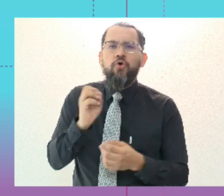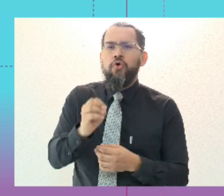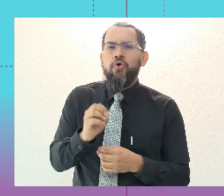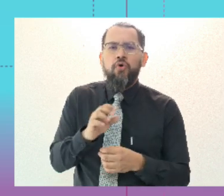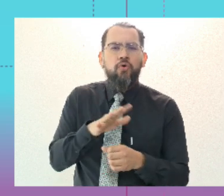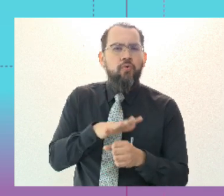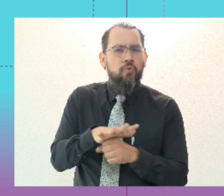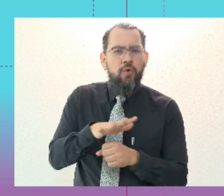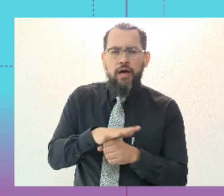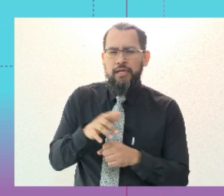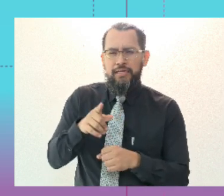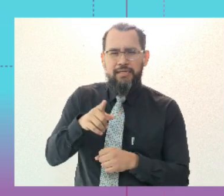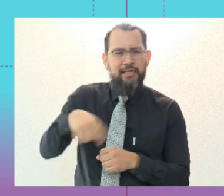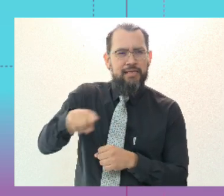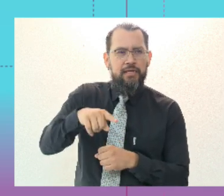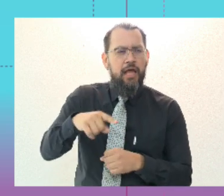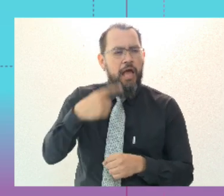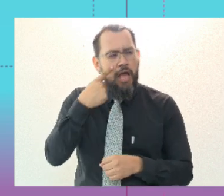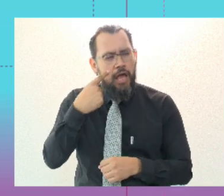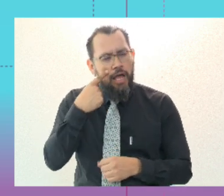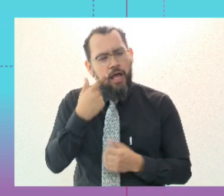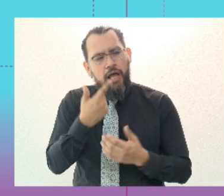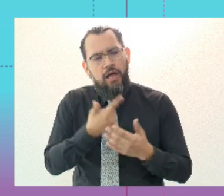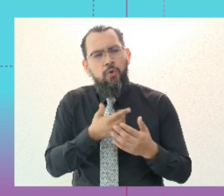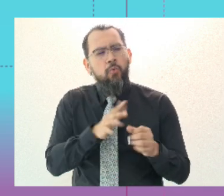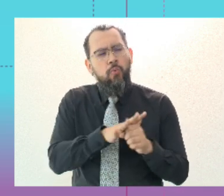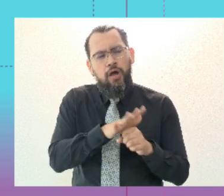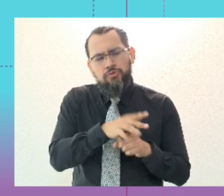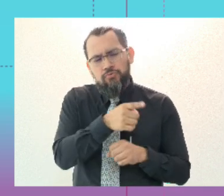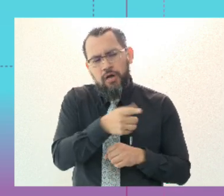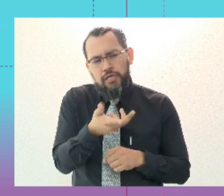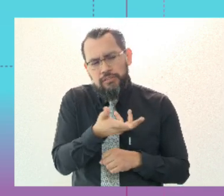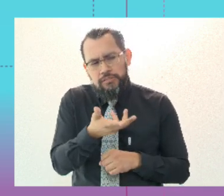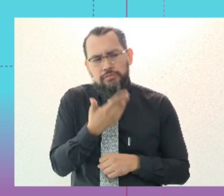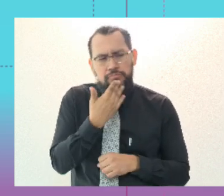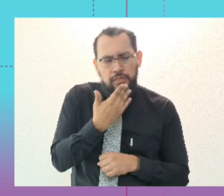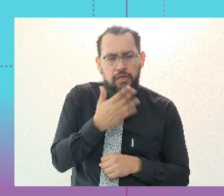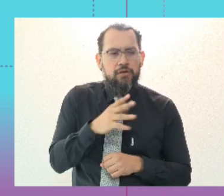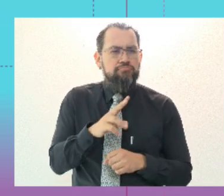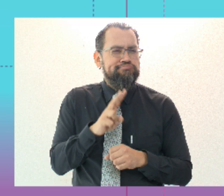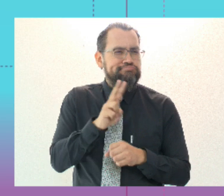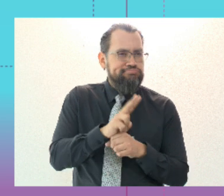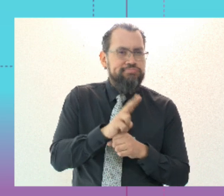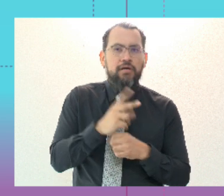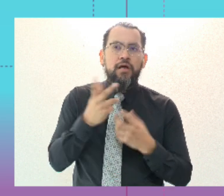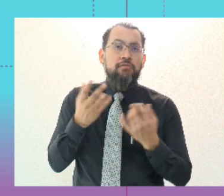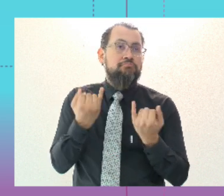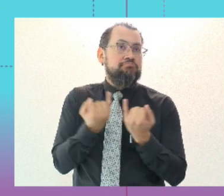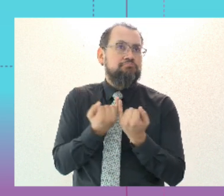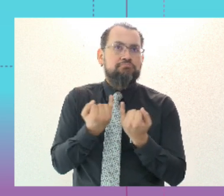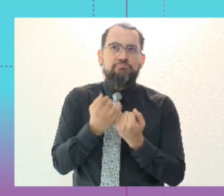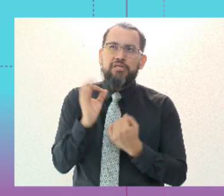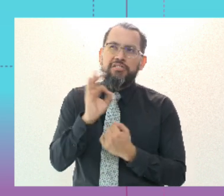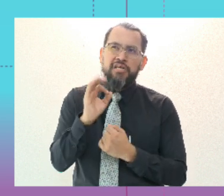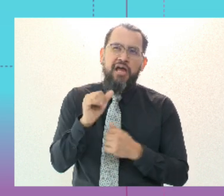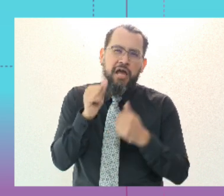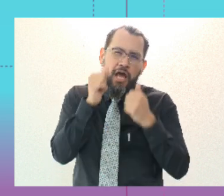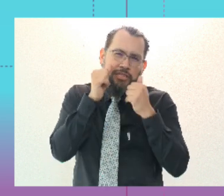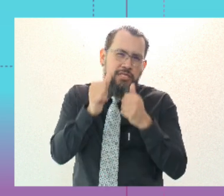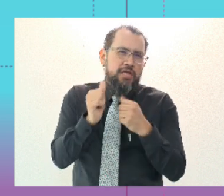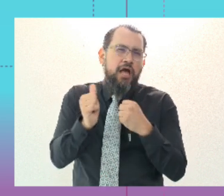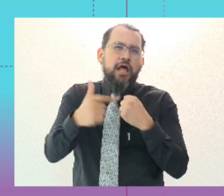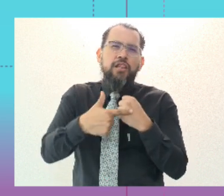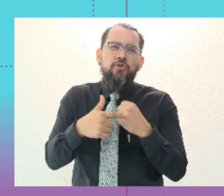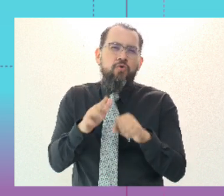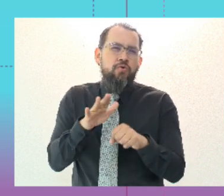esa rendición de cuentas que también tenemos que realizar y tiene que ver también con la atención quizá ya de asuntos muy